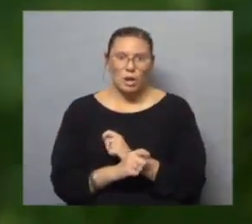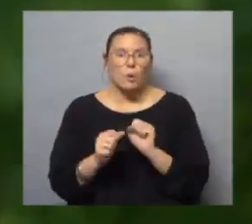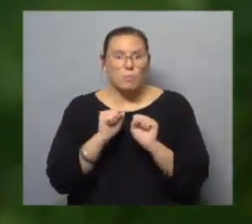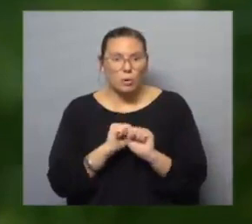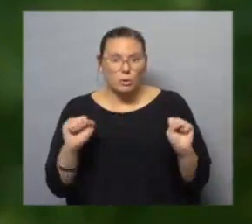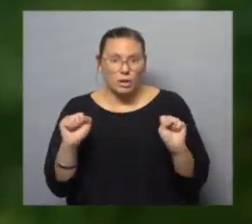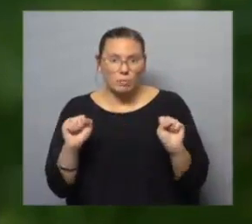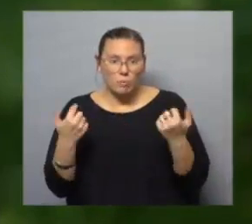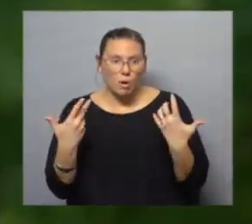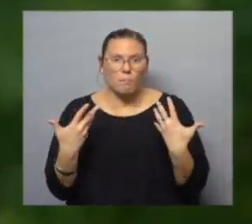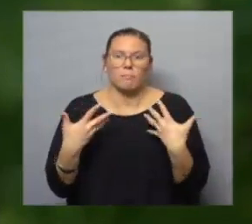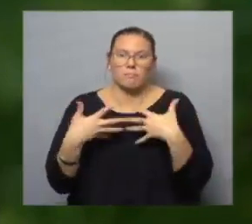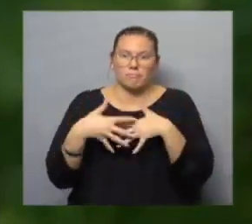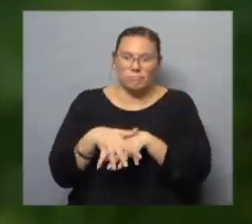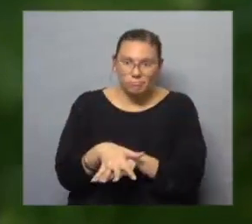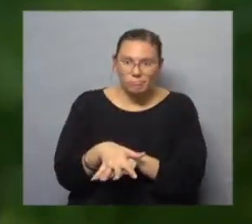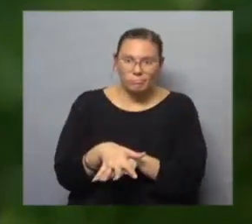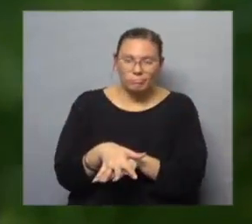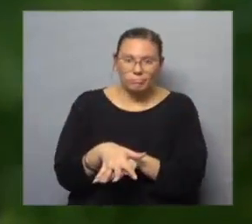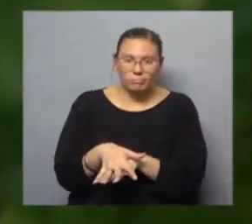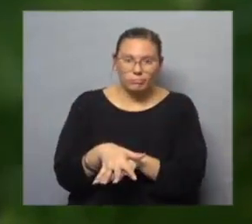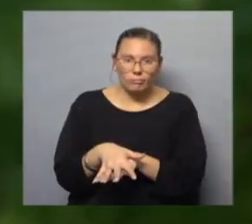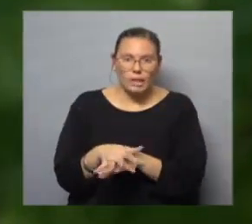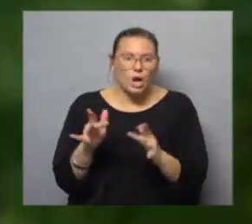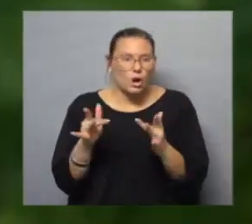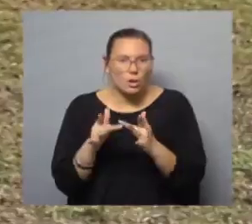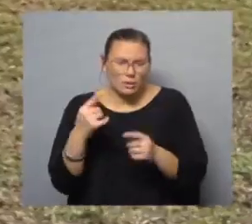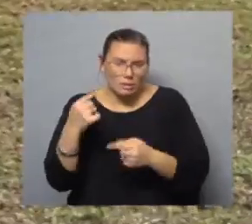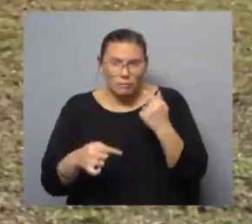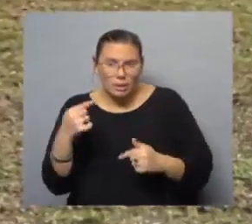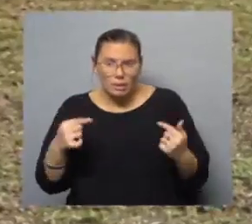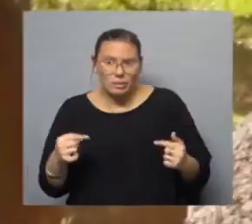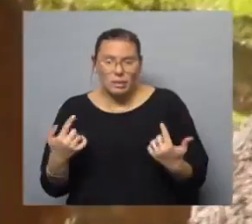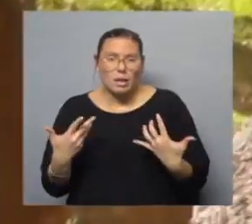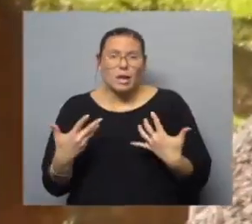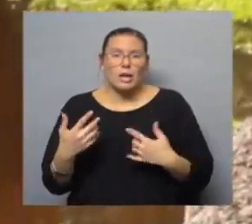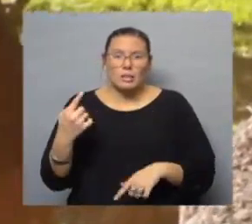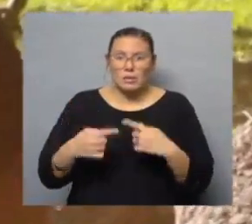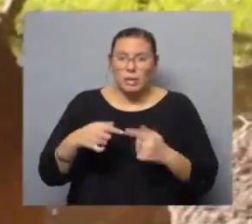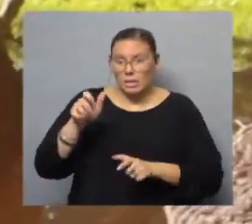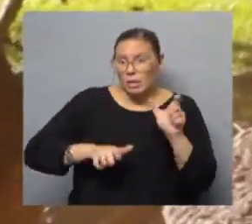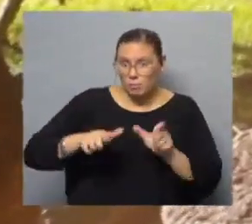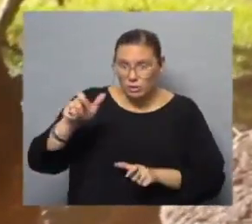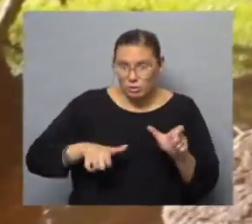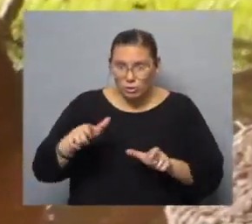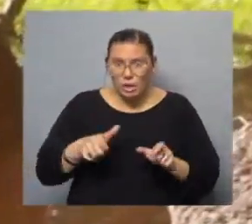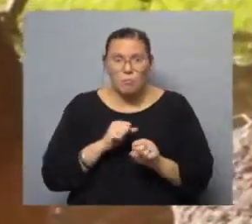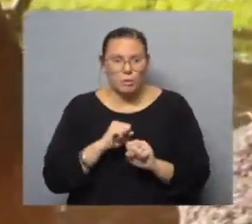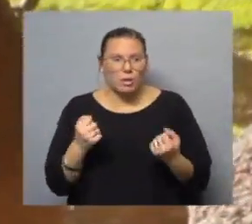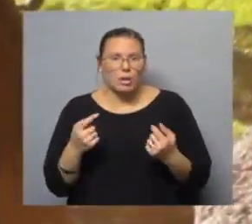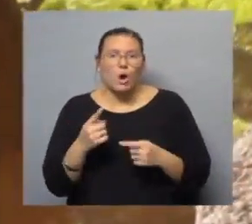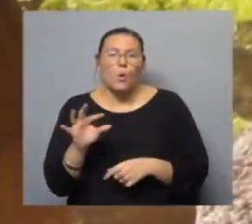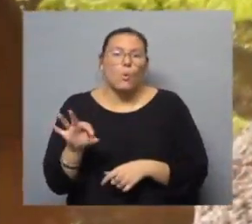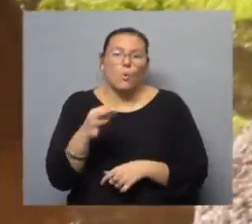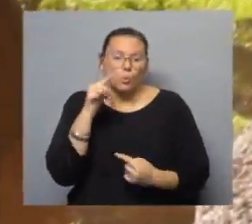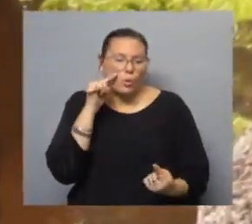logramos combinar y sincronizar varias cosas, sincronizar varias personas por un